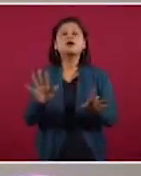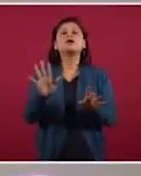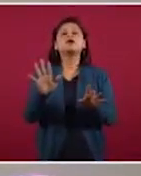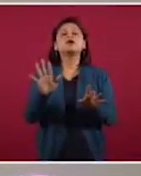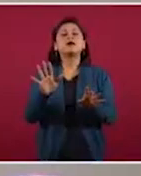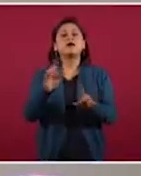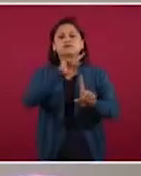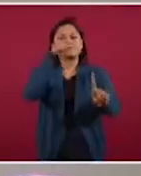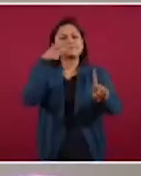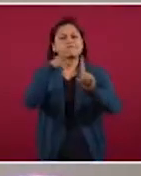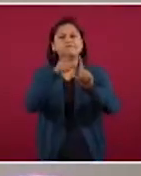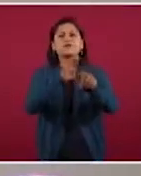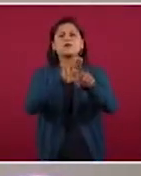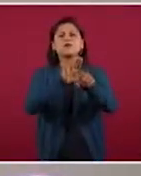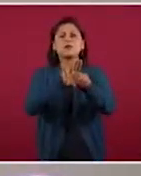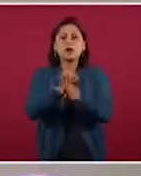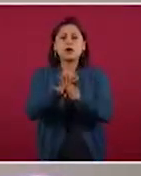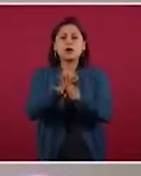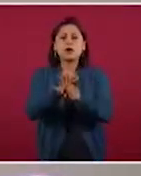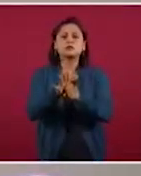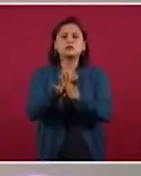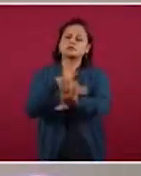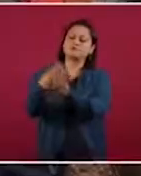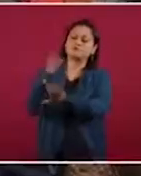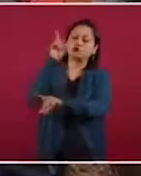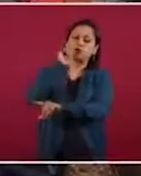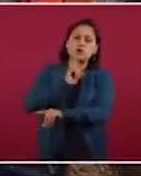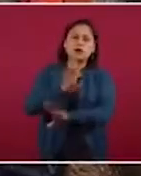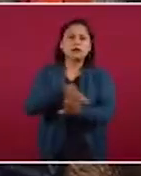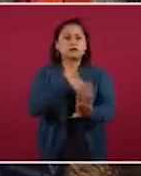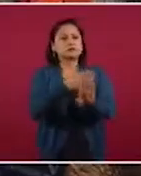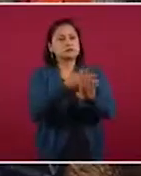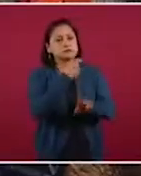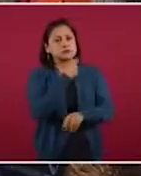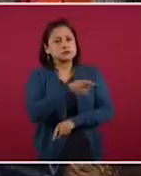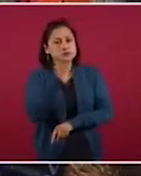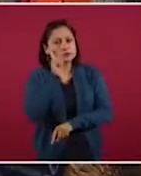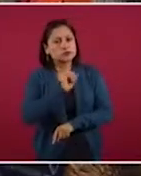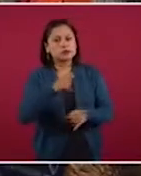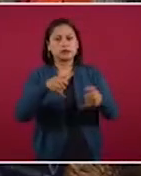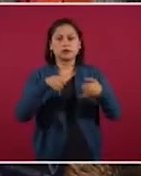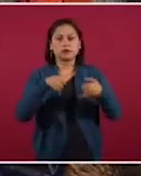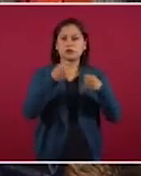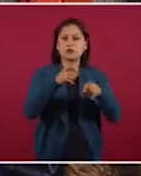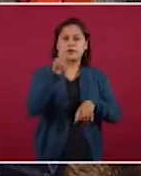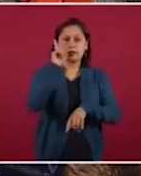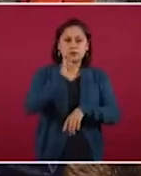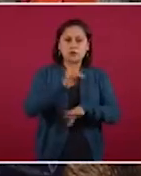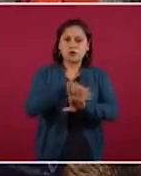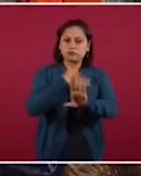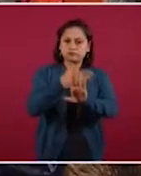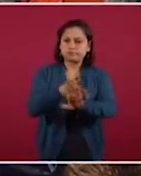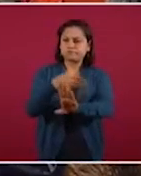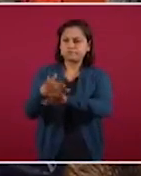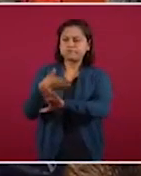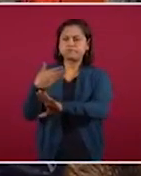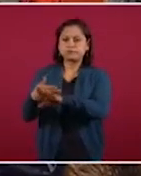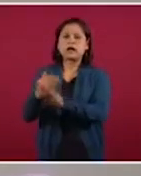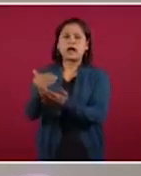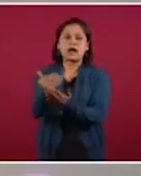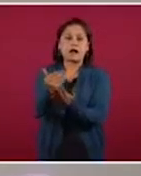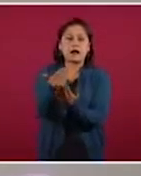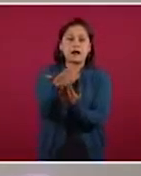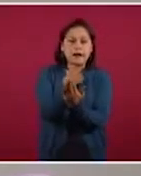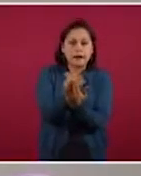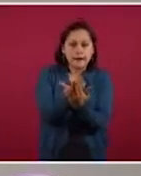la violencia en contra de las mujeres, niñas y adolescentes, que está avanzando de manera conjunta en